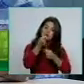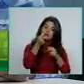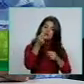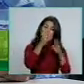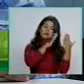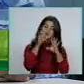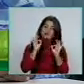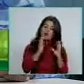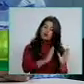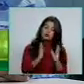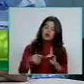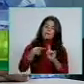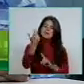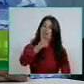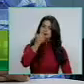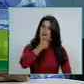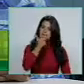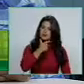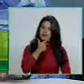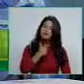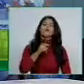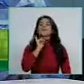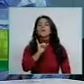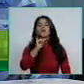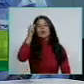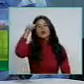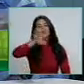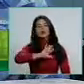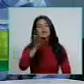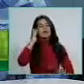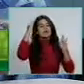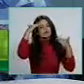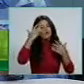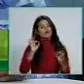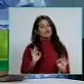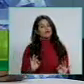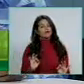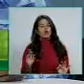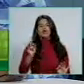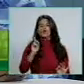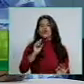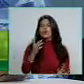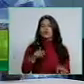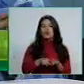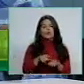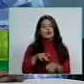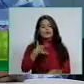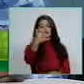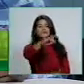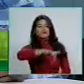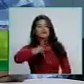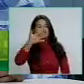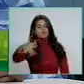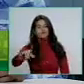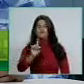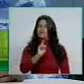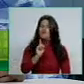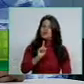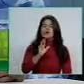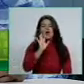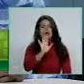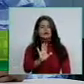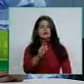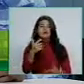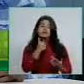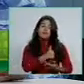de forma organizada y de forma seria, pues, donde el pueblo se ve atendido y no se ve simplemente como que objeto de limosna, ¿no? que así es la